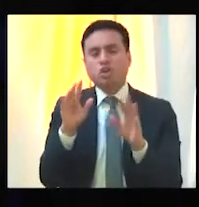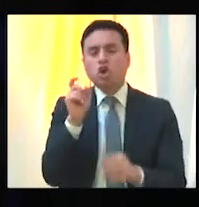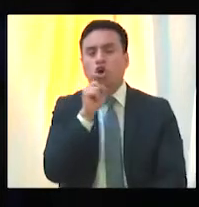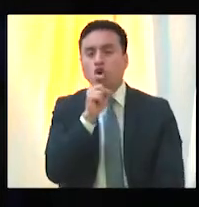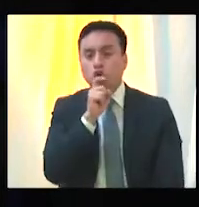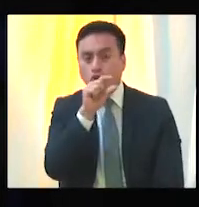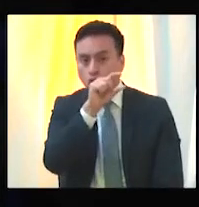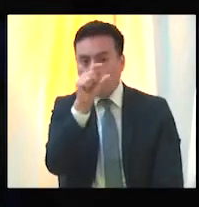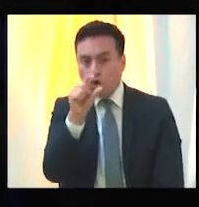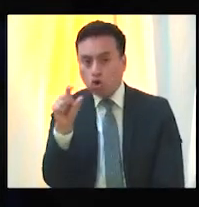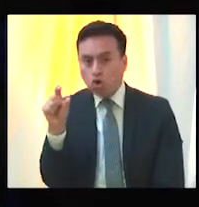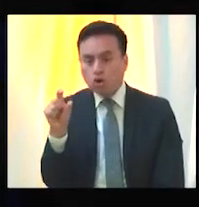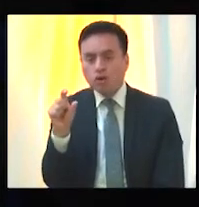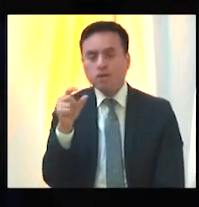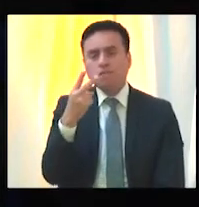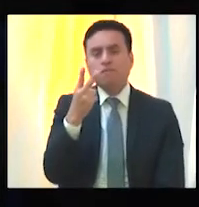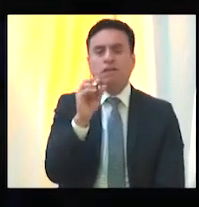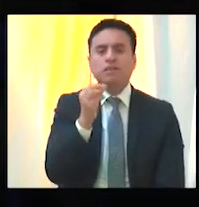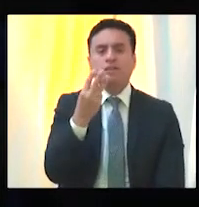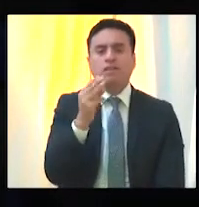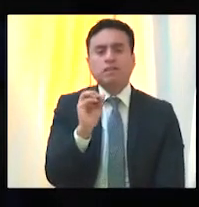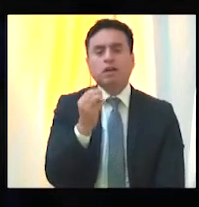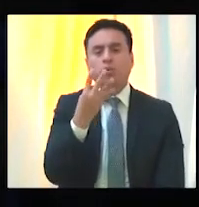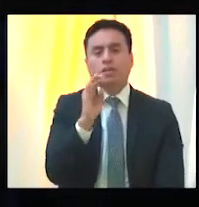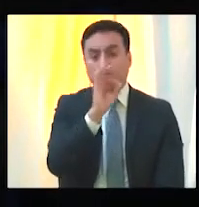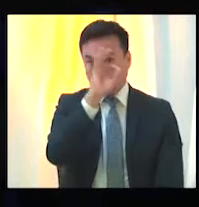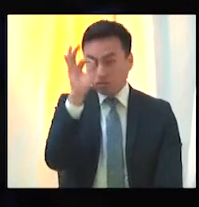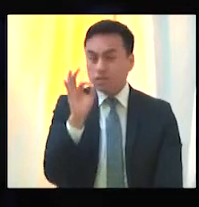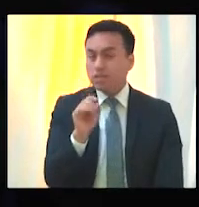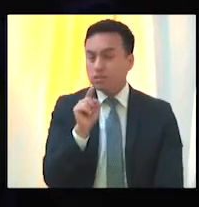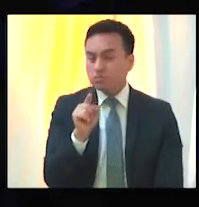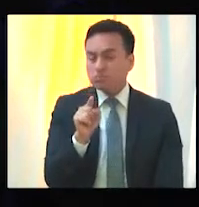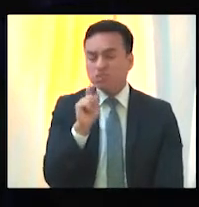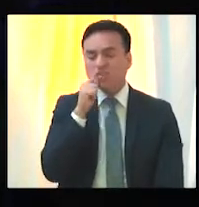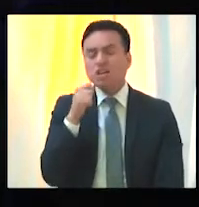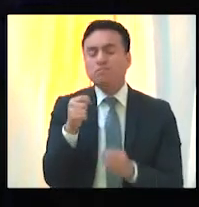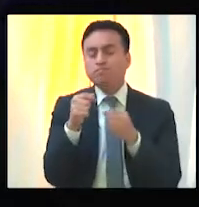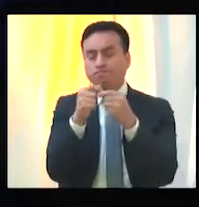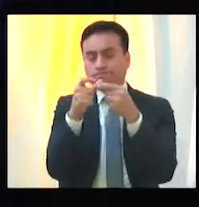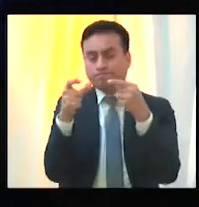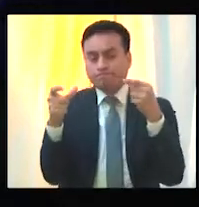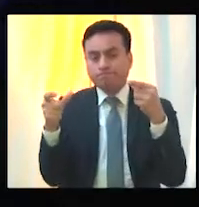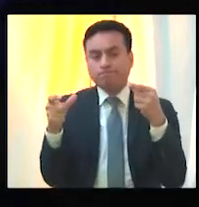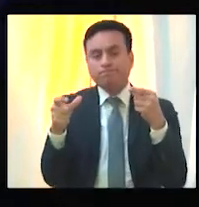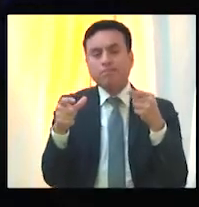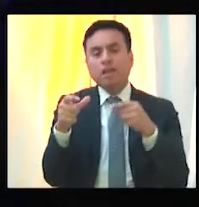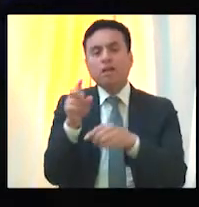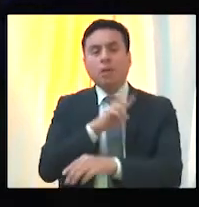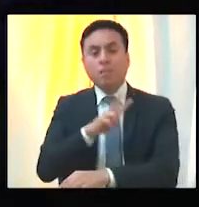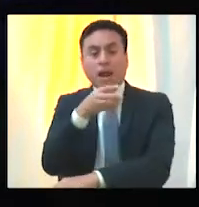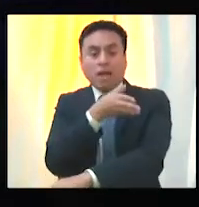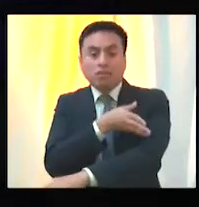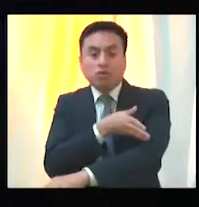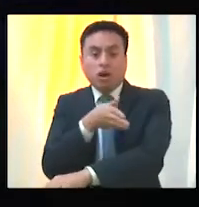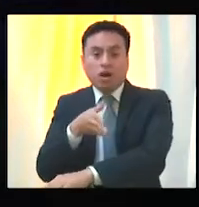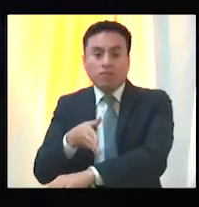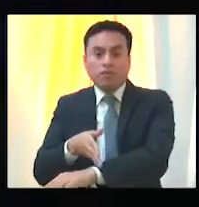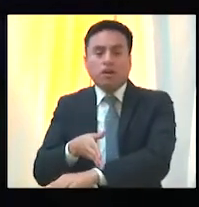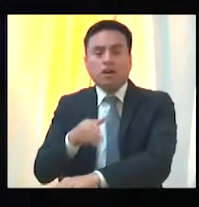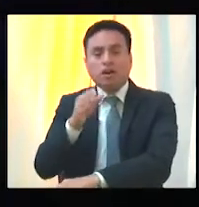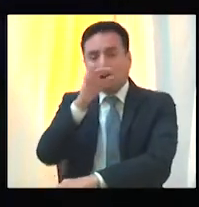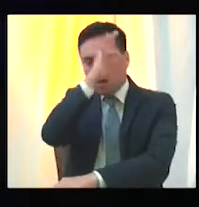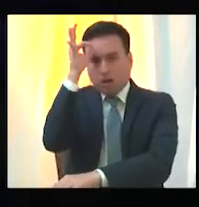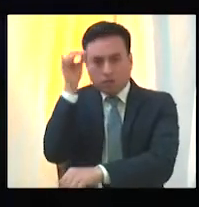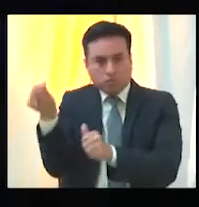rojo, que son reducciones del orden del 20, 30 y hasta 40%, abarca aproximadamente entre la región de Valparaíso y la región de la